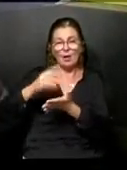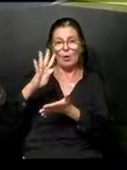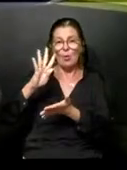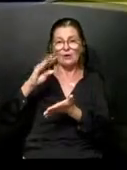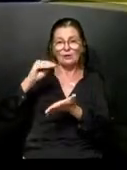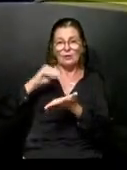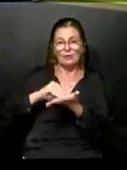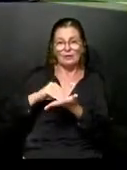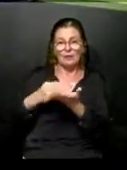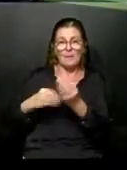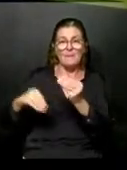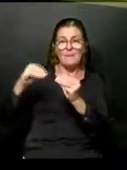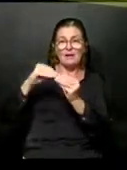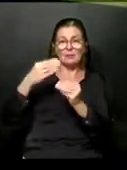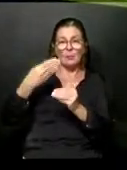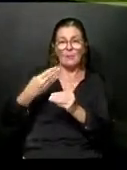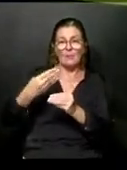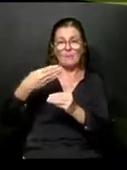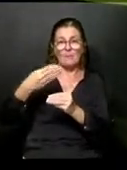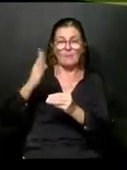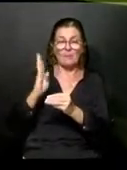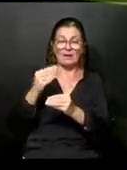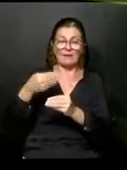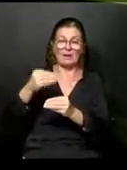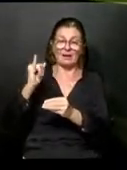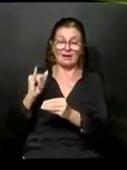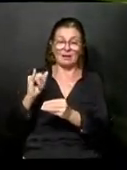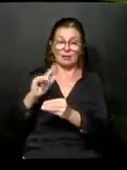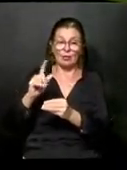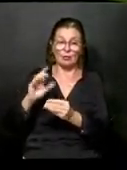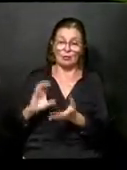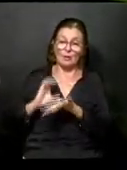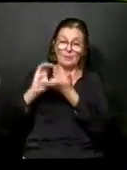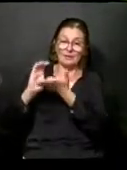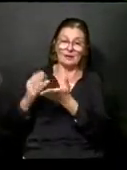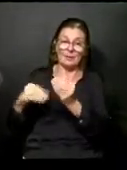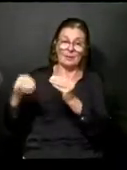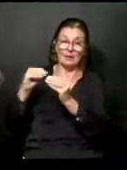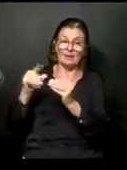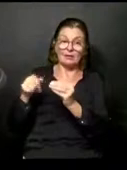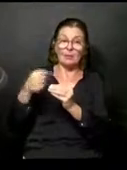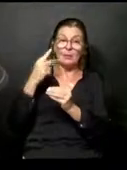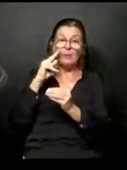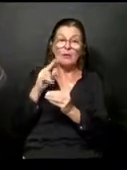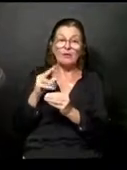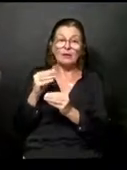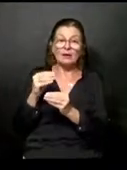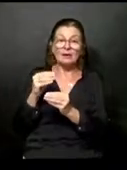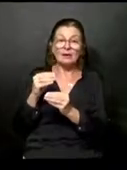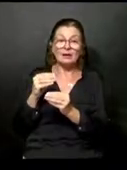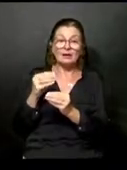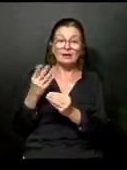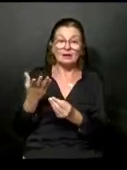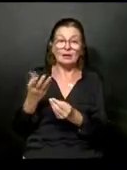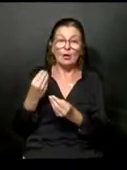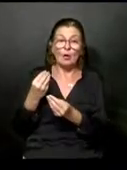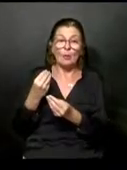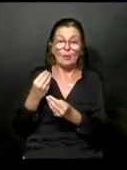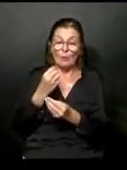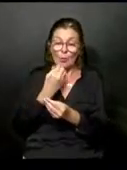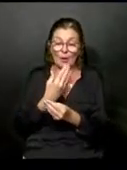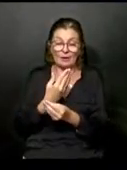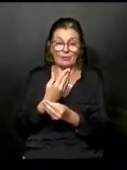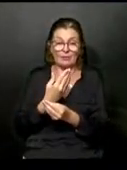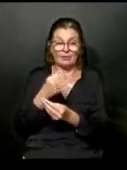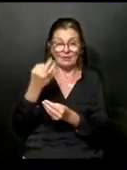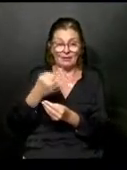de su PBI, ¿tá? Que también no solamente es invertir más, después vamos a tener que ver la calidad de las intervenciones. O sea, de